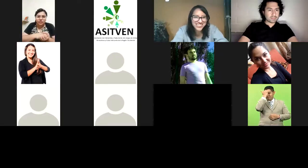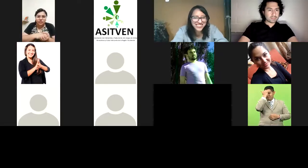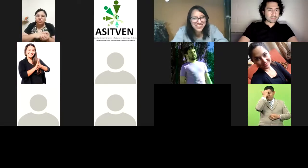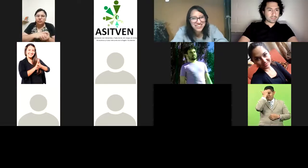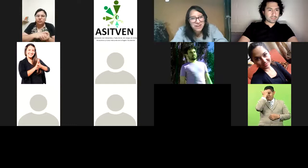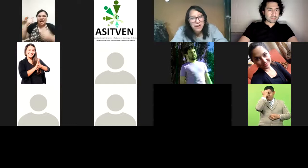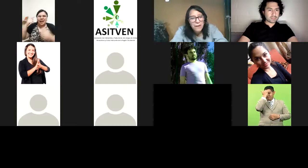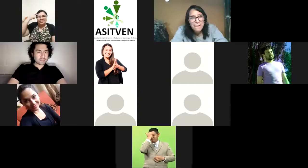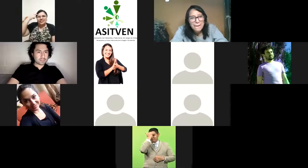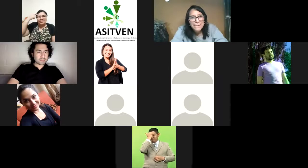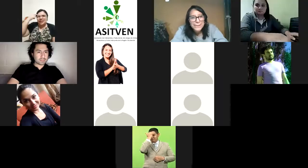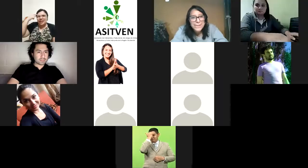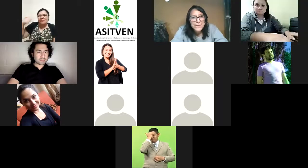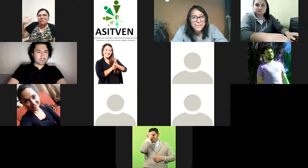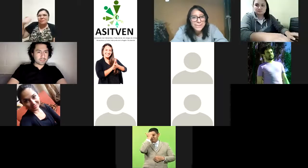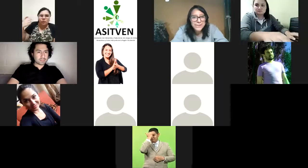están haciendo,